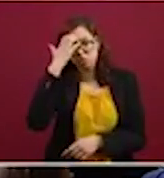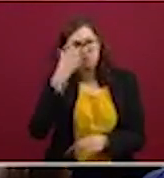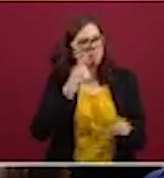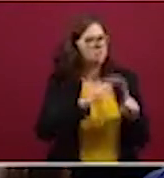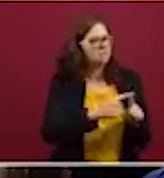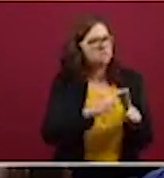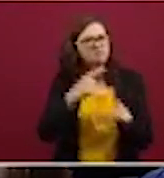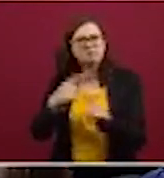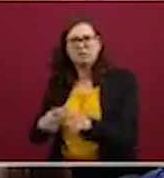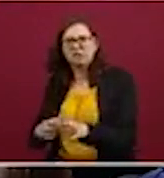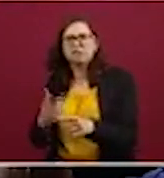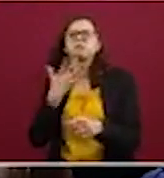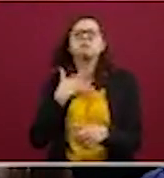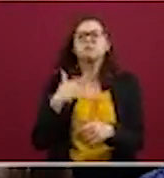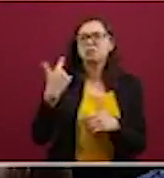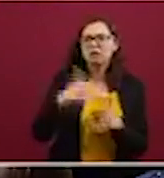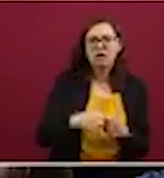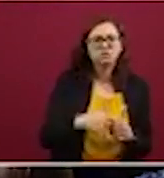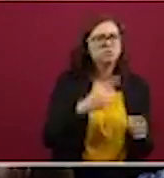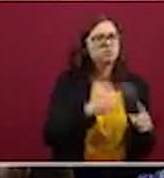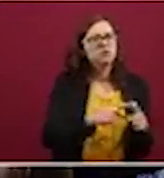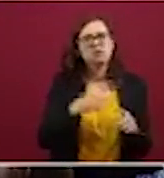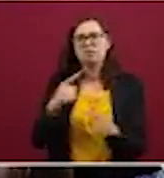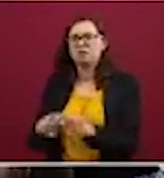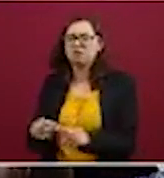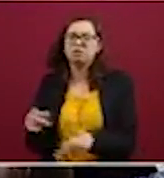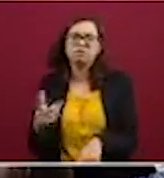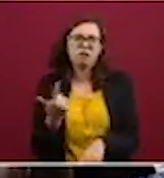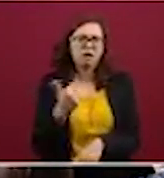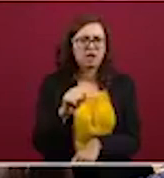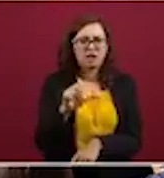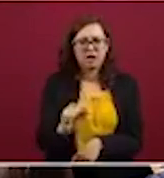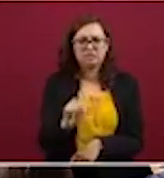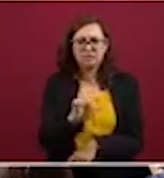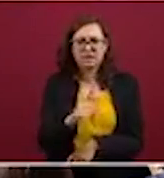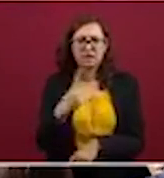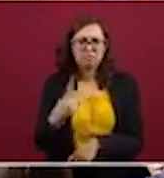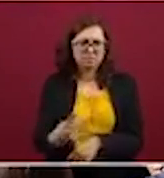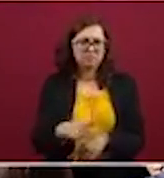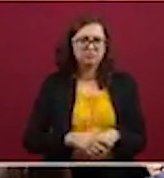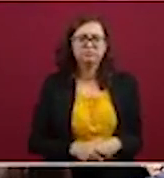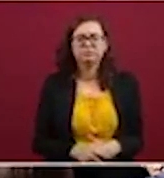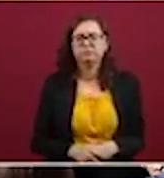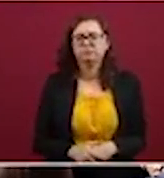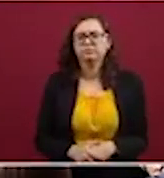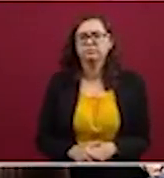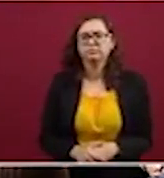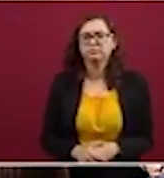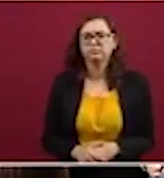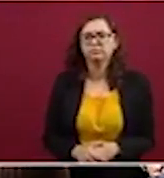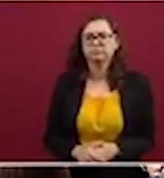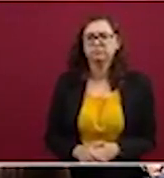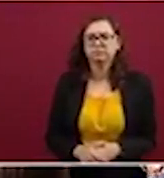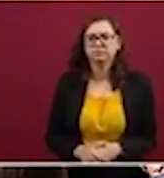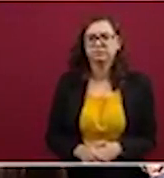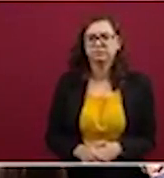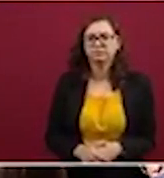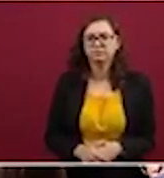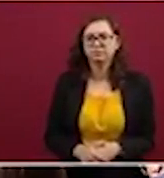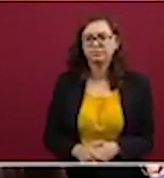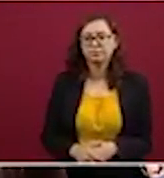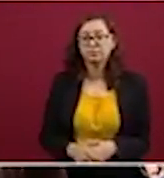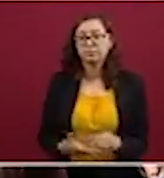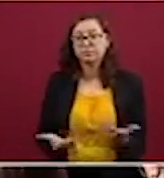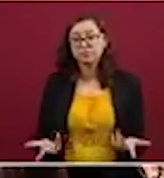es quién en los combustibles ahora también con la información de gas lp muchas gracias bueno este